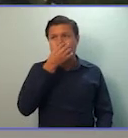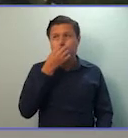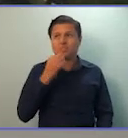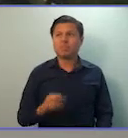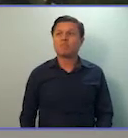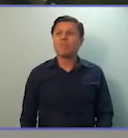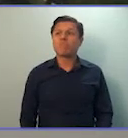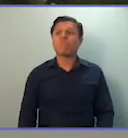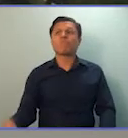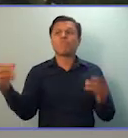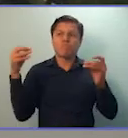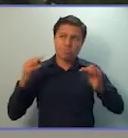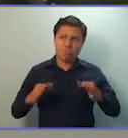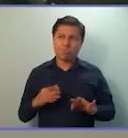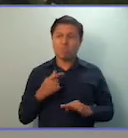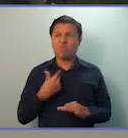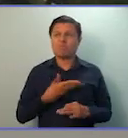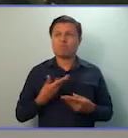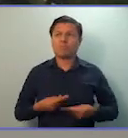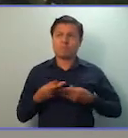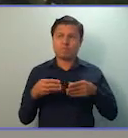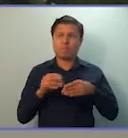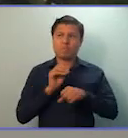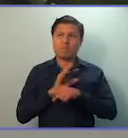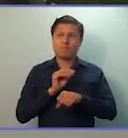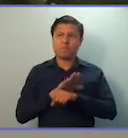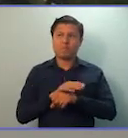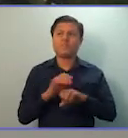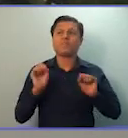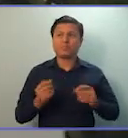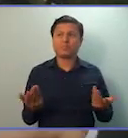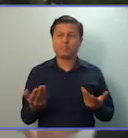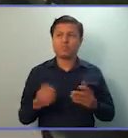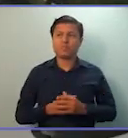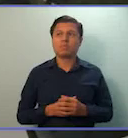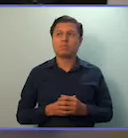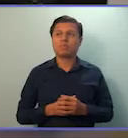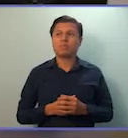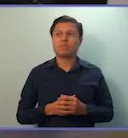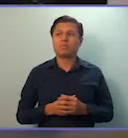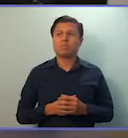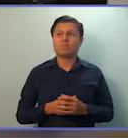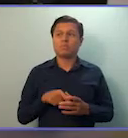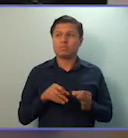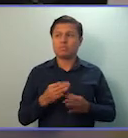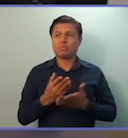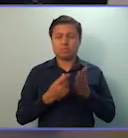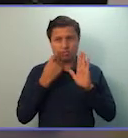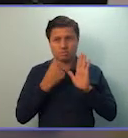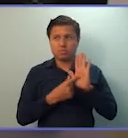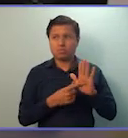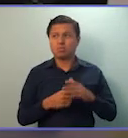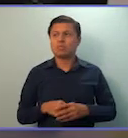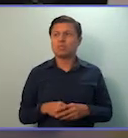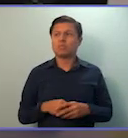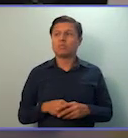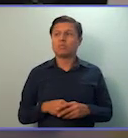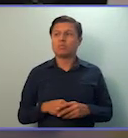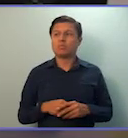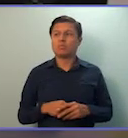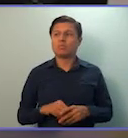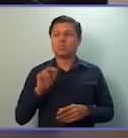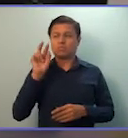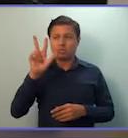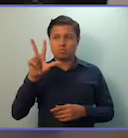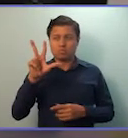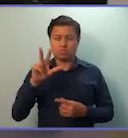la forma en que nosotros estamos orientando en que se tiene que marcar porque en este caso hemos puesto el ejemplo de que son tres